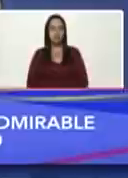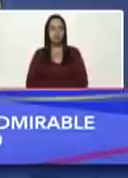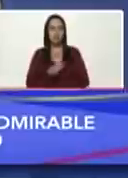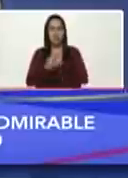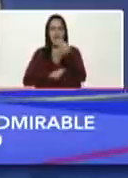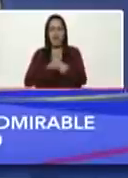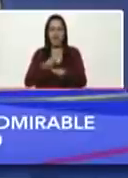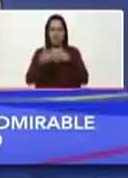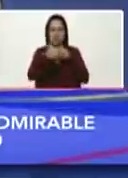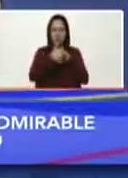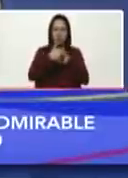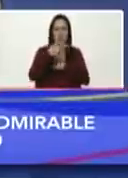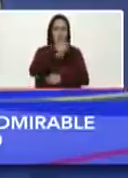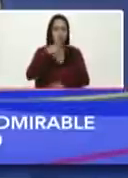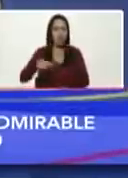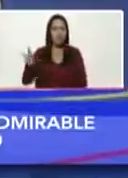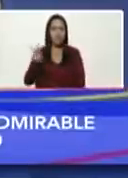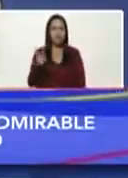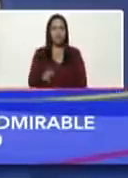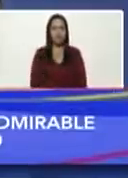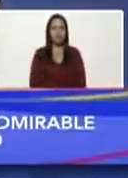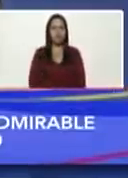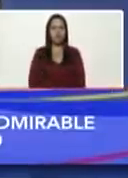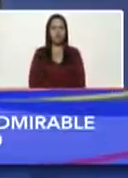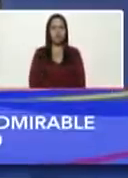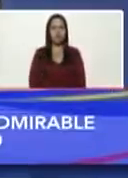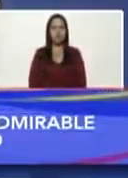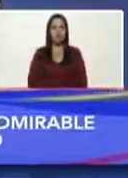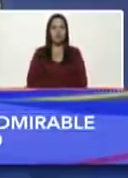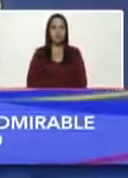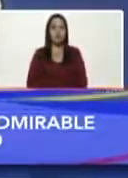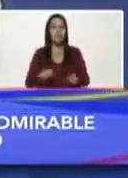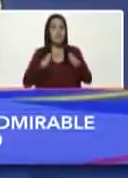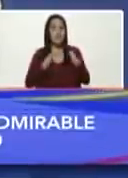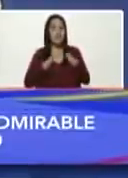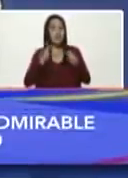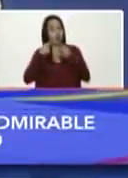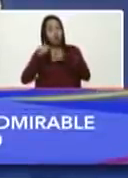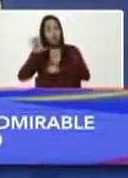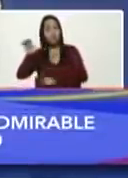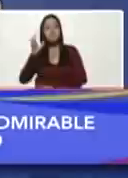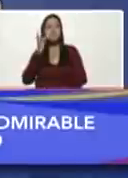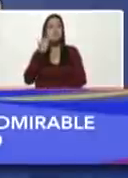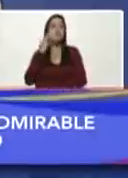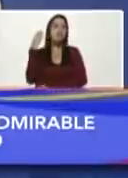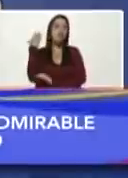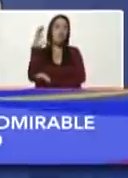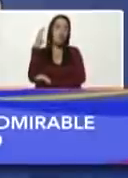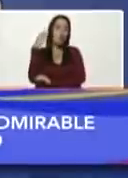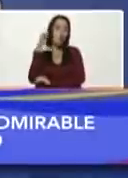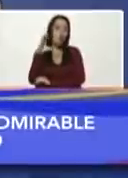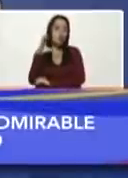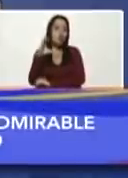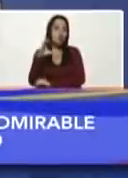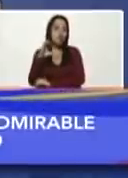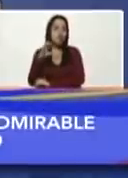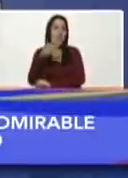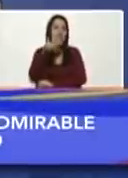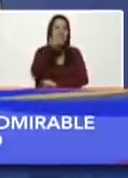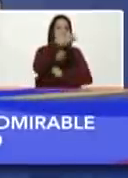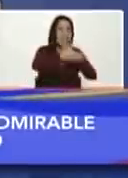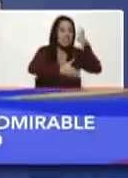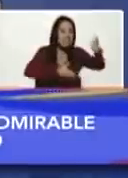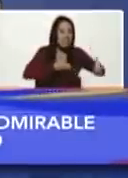pueblo que vive como migrante en otros países como Colombia, por ejemplo, que les gritan,